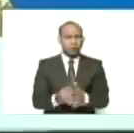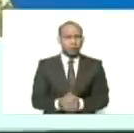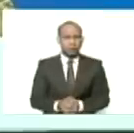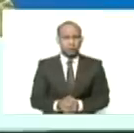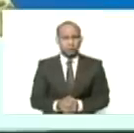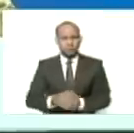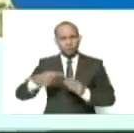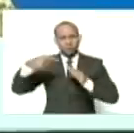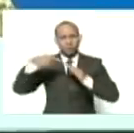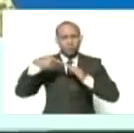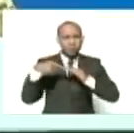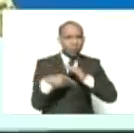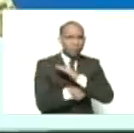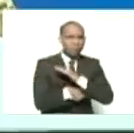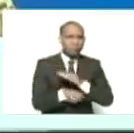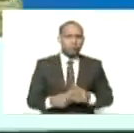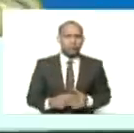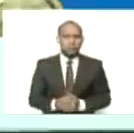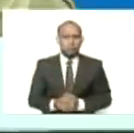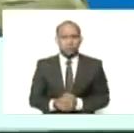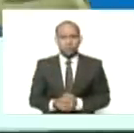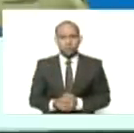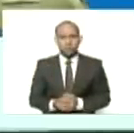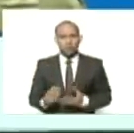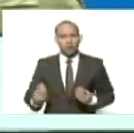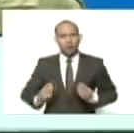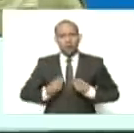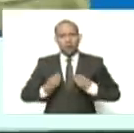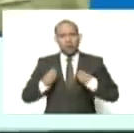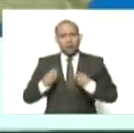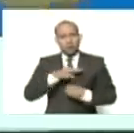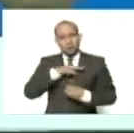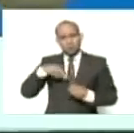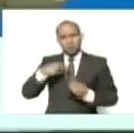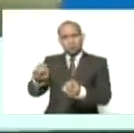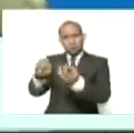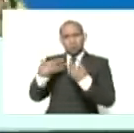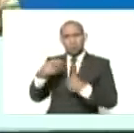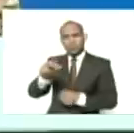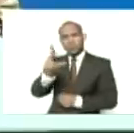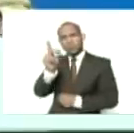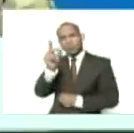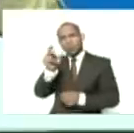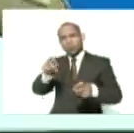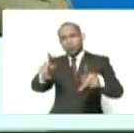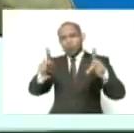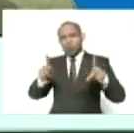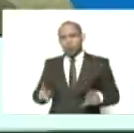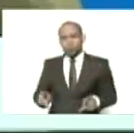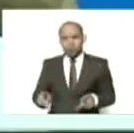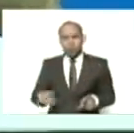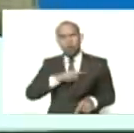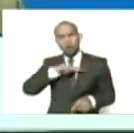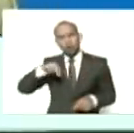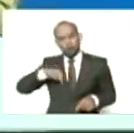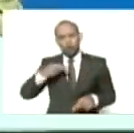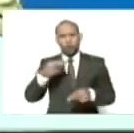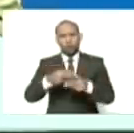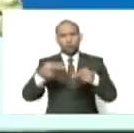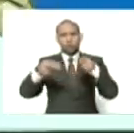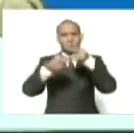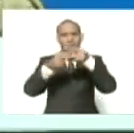a profundidad. La vida nos da otra oportunidad para construir lo